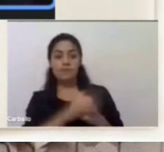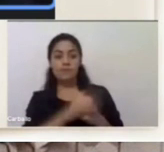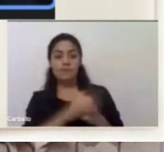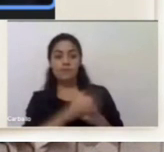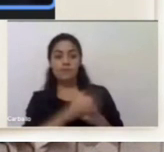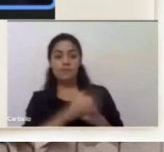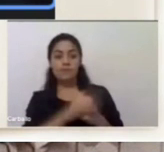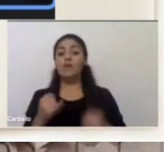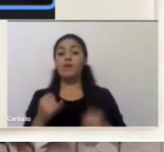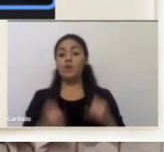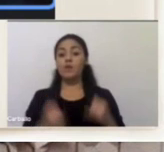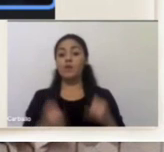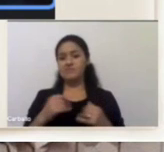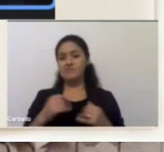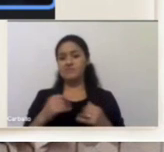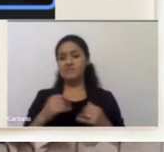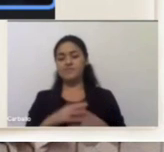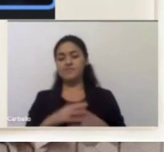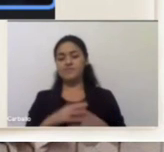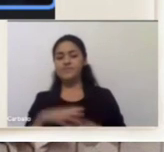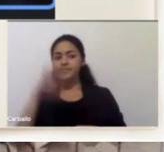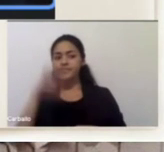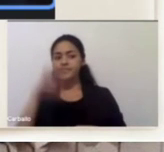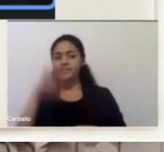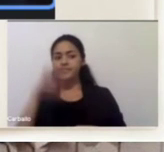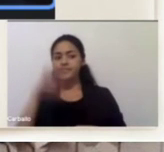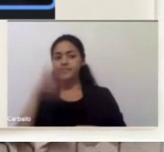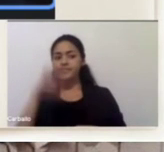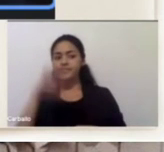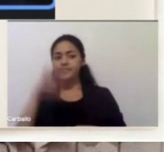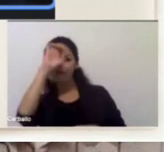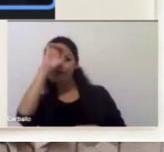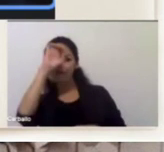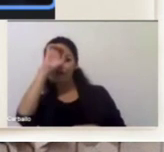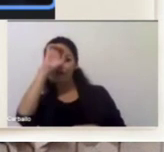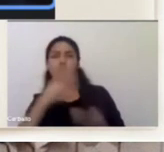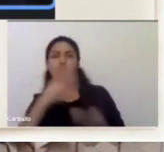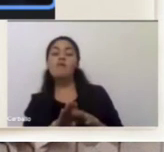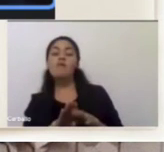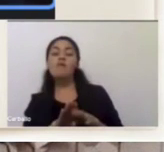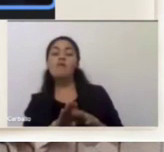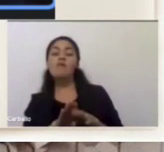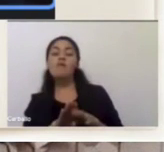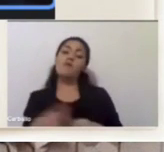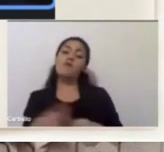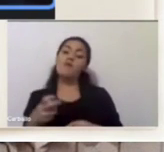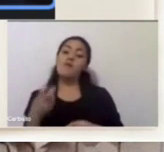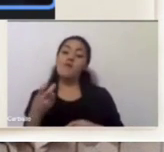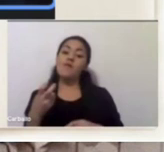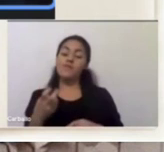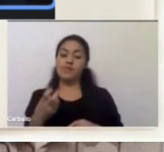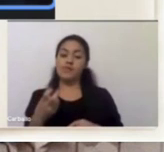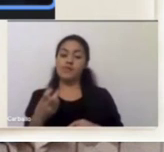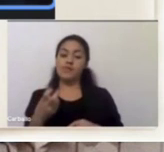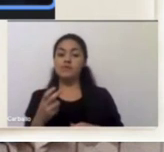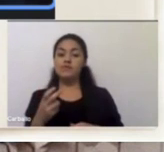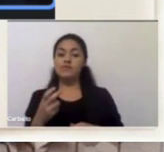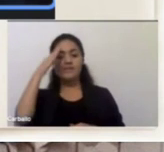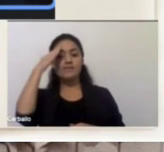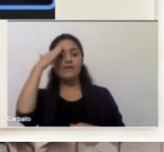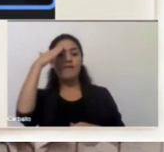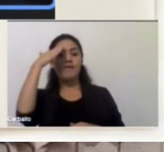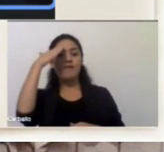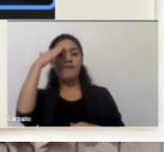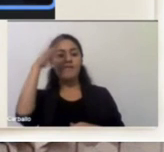embargo, quienes integramos este Tribunal Estatal Electoral estamos conscientes de la responsabilidad histórica que